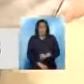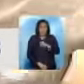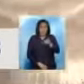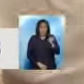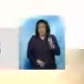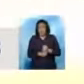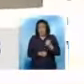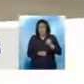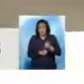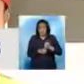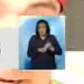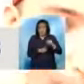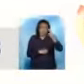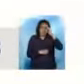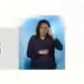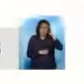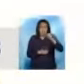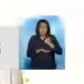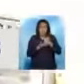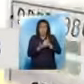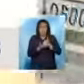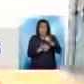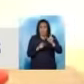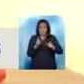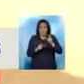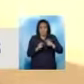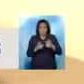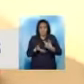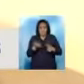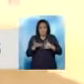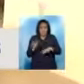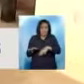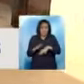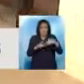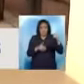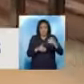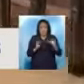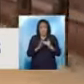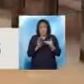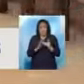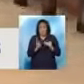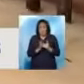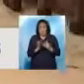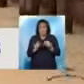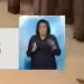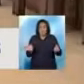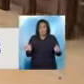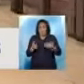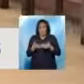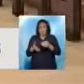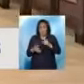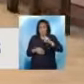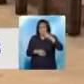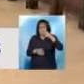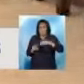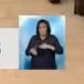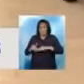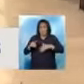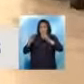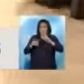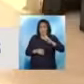labor pues que hace la Policía Nacional para ayudar a las personas a sacarlas de sus viviendas, porque muchas de ellas están encerradas en un segundo piso,